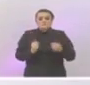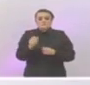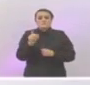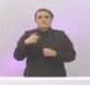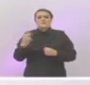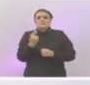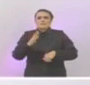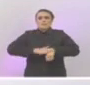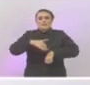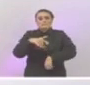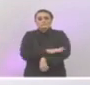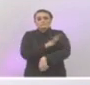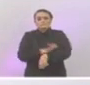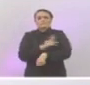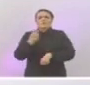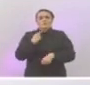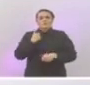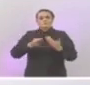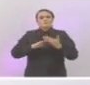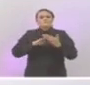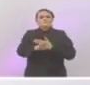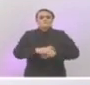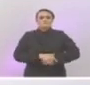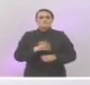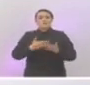si fortalecemos nuestras políticas de prevención.